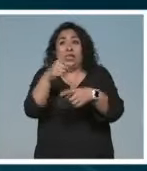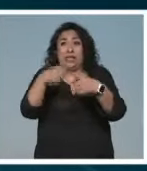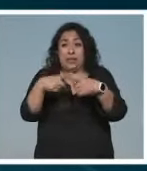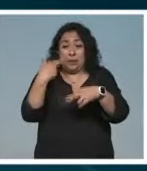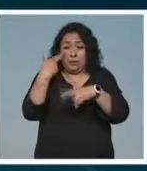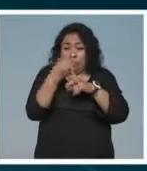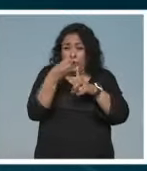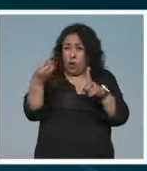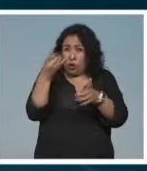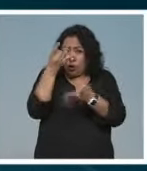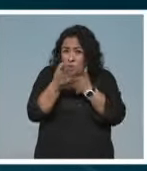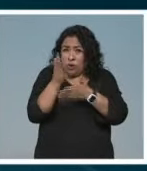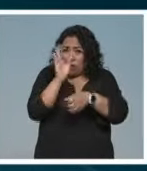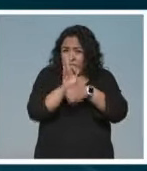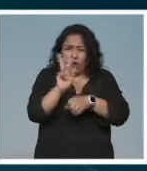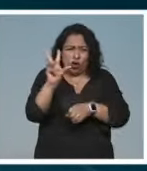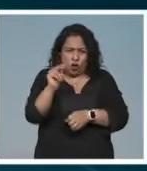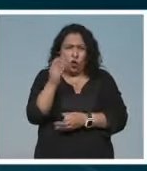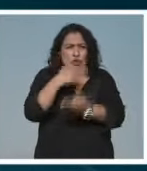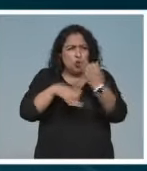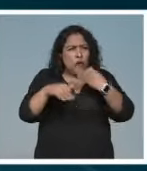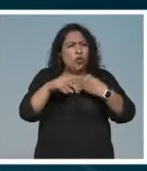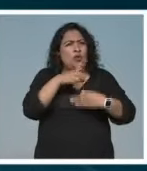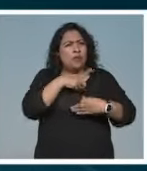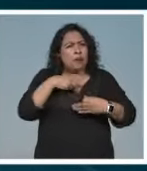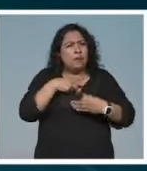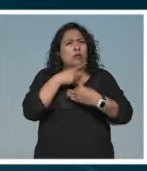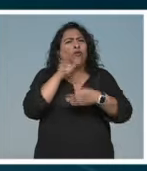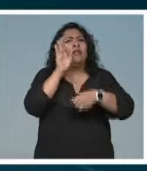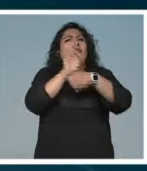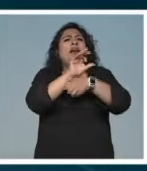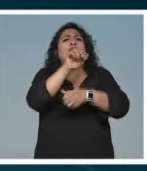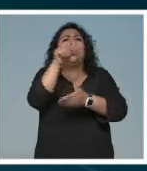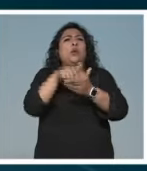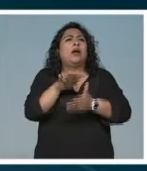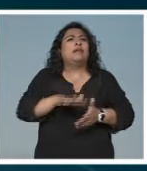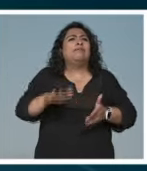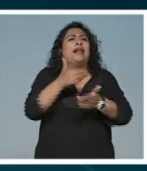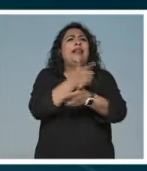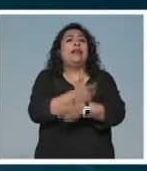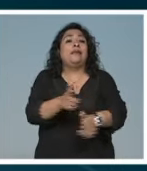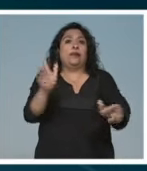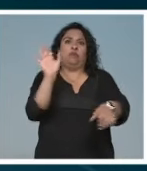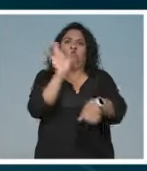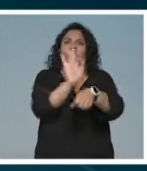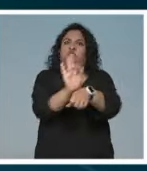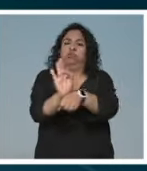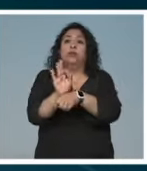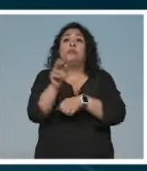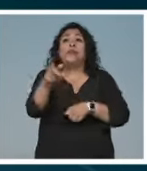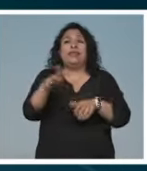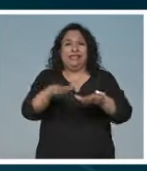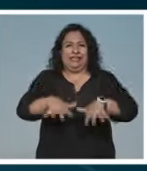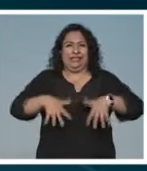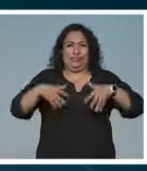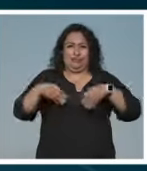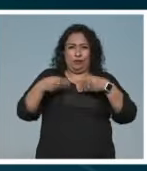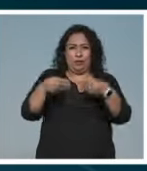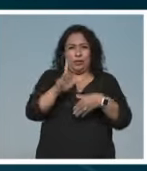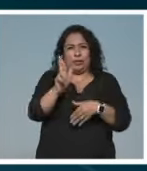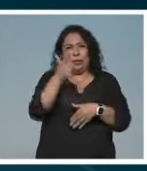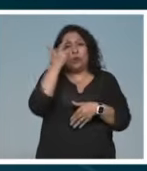la organizamos, todos debemos defender estos espacios de libertad. Durante la ceremonia de entrega se recordó la